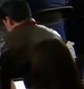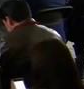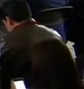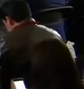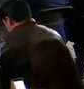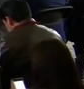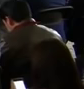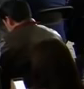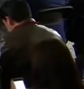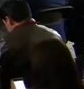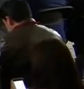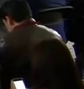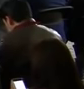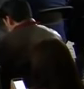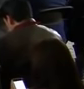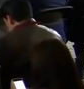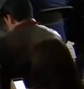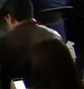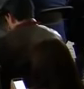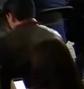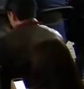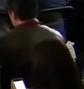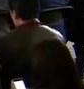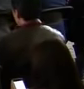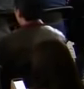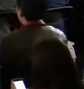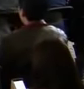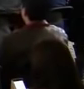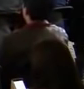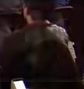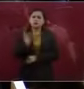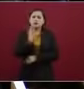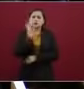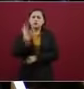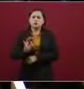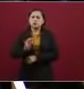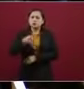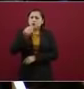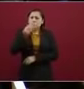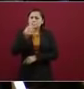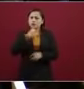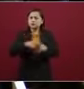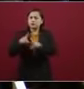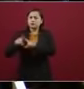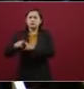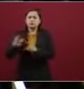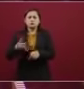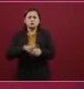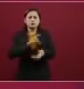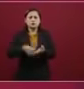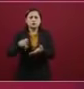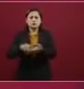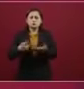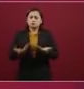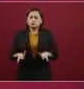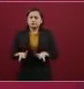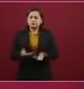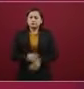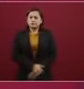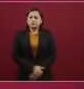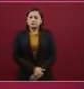vendían el 65% de todas las medicinas que compraba el gobierno.